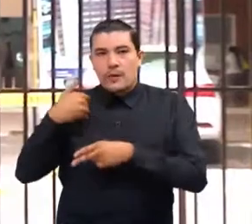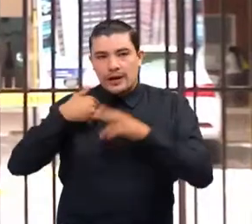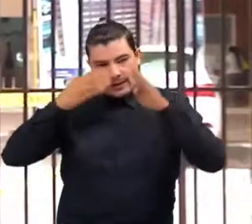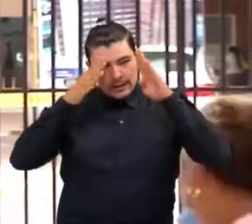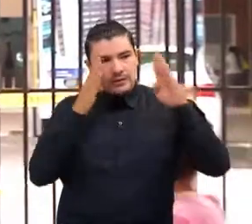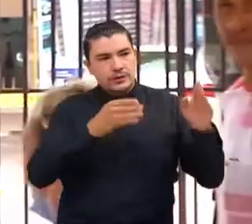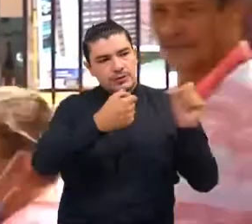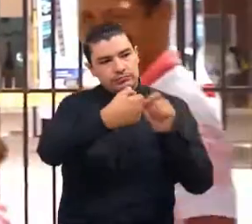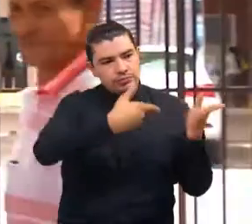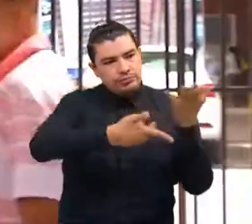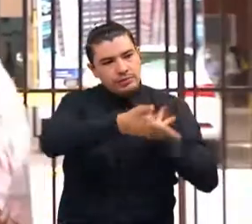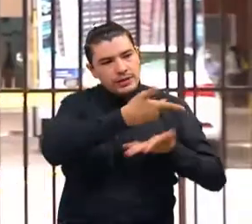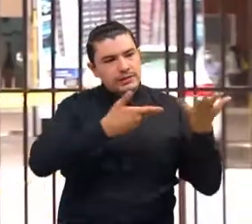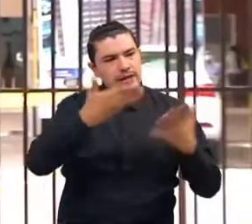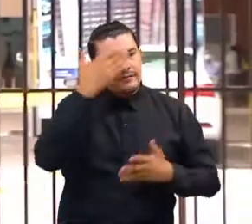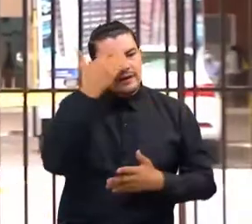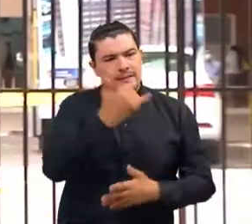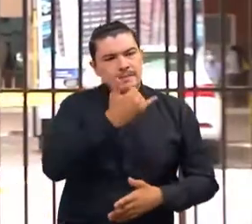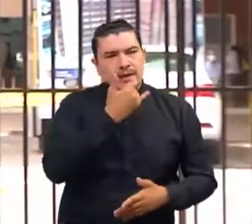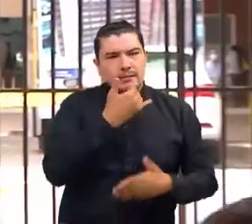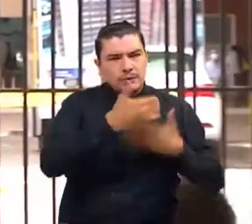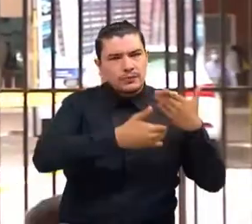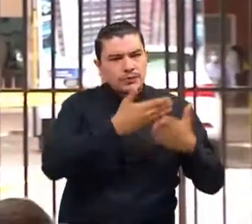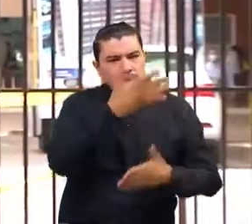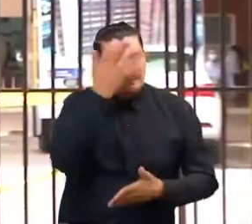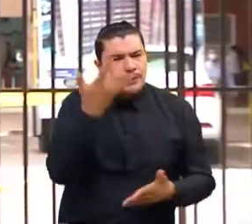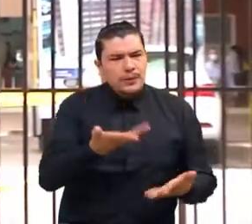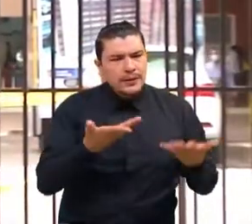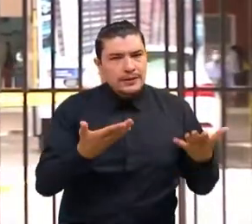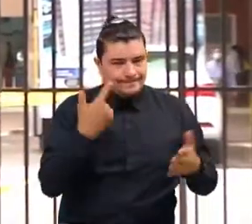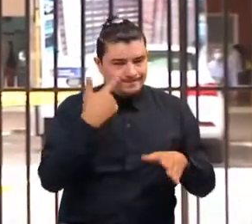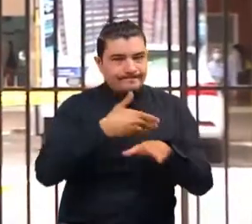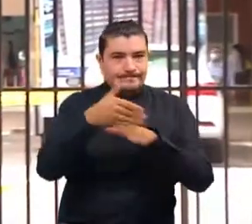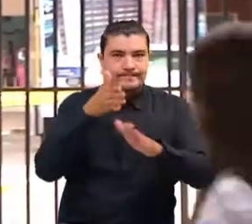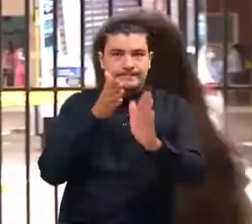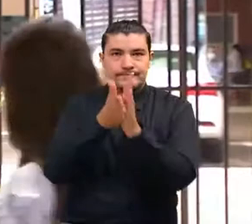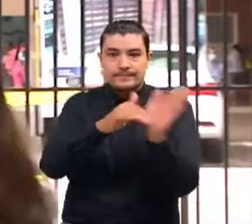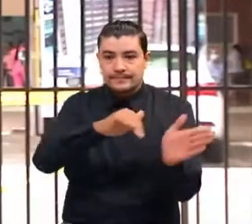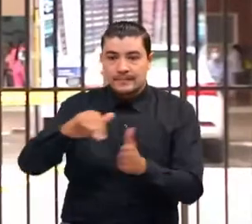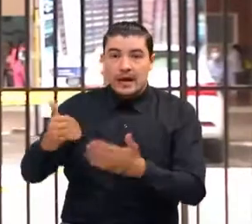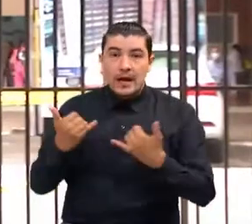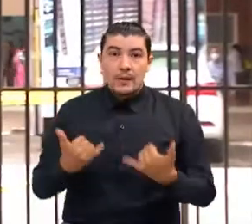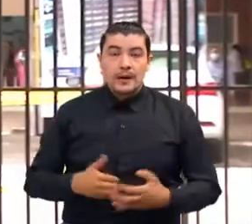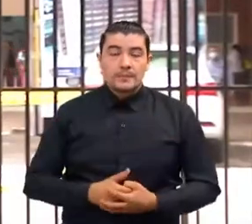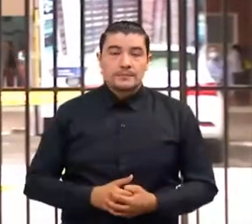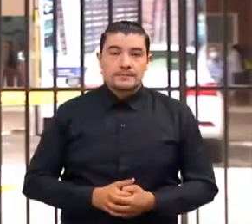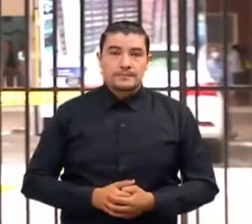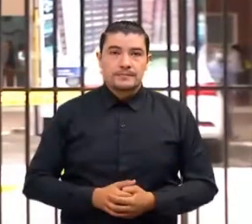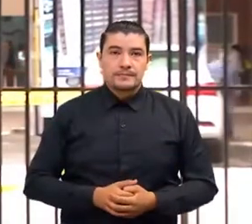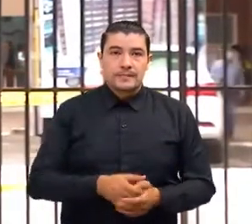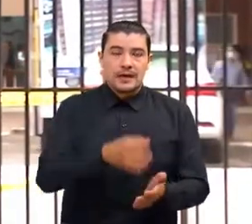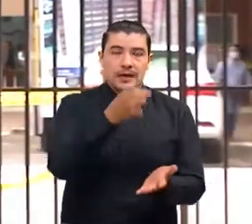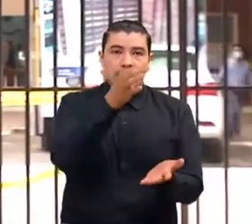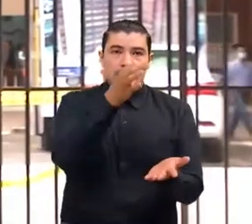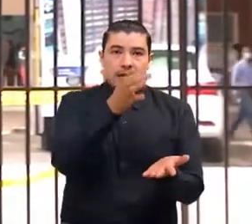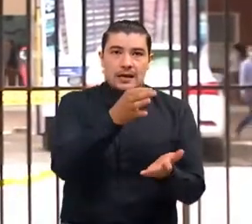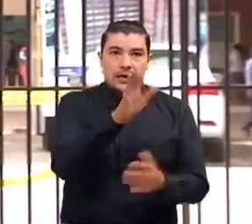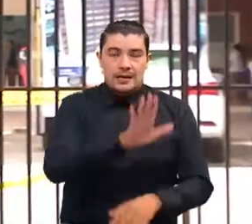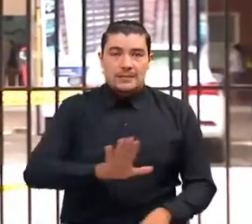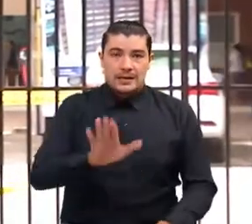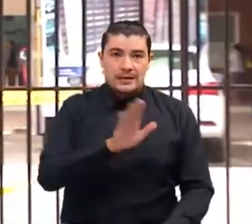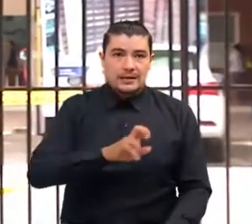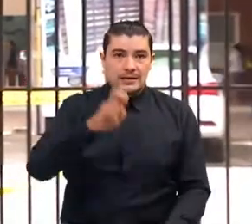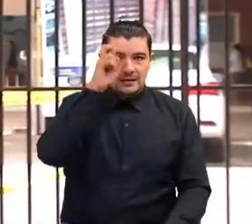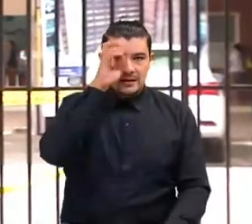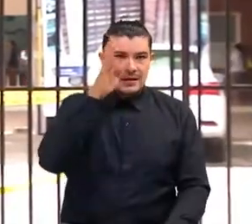Cambiemos de tema porque la situación de orden público también aquí en la capital norte santandereana es compleja luego del atentado registrado en las últimas